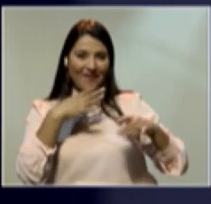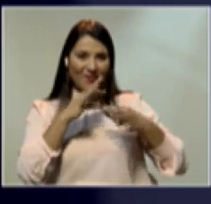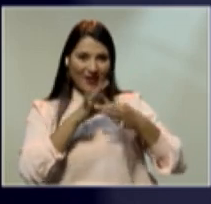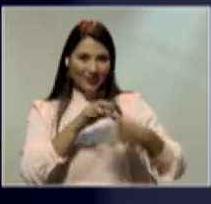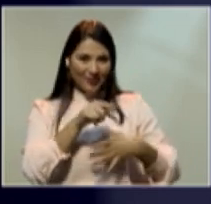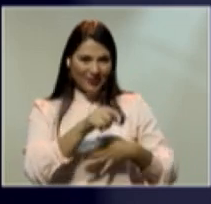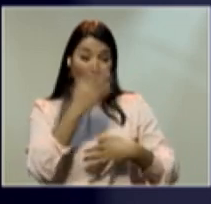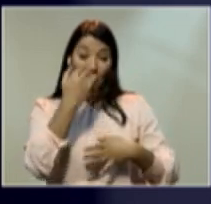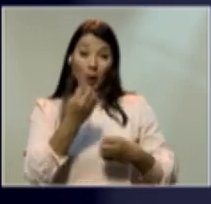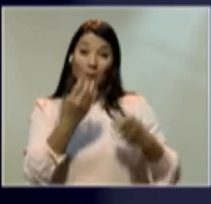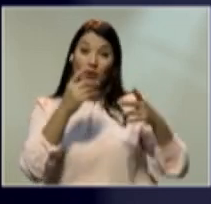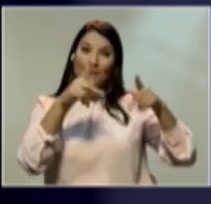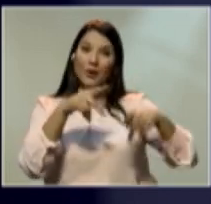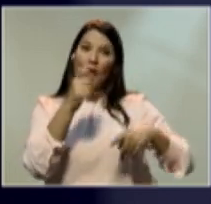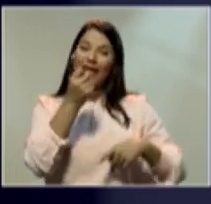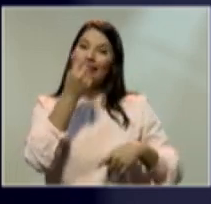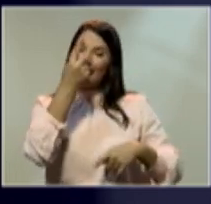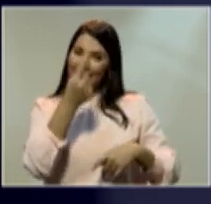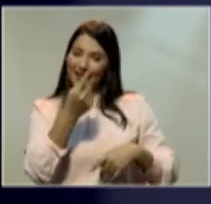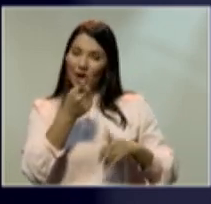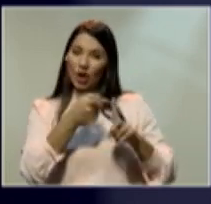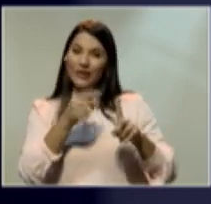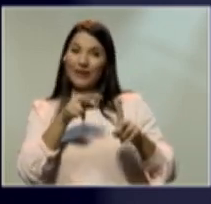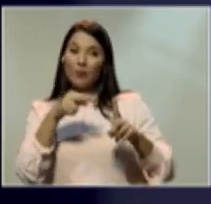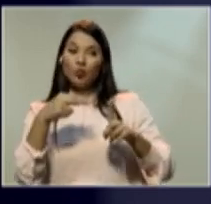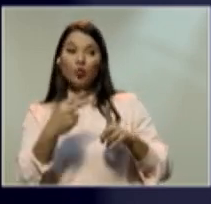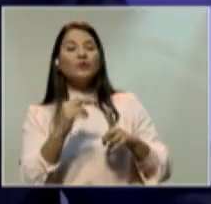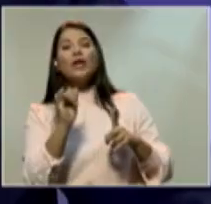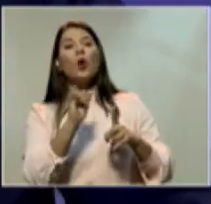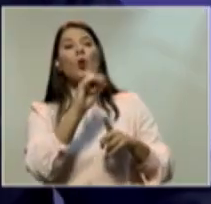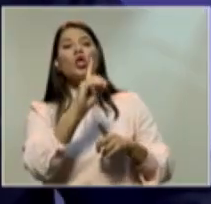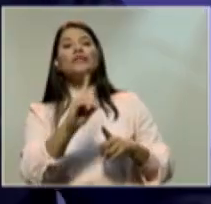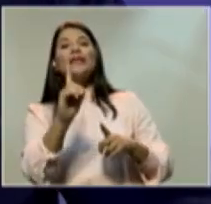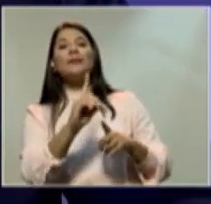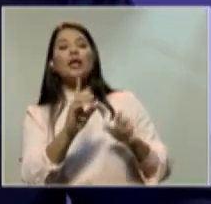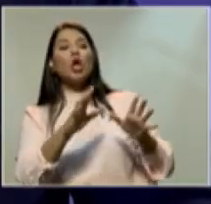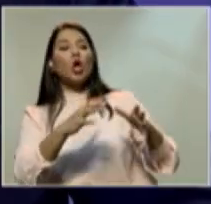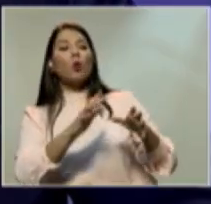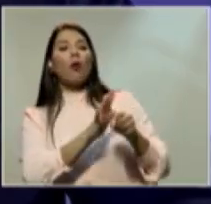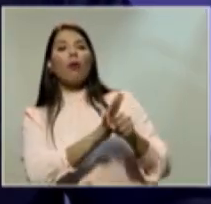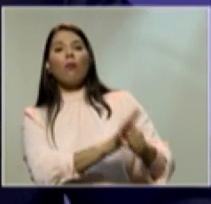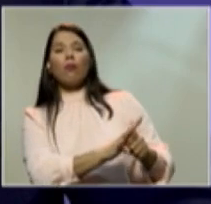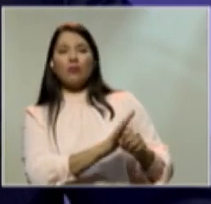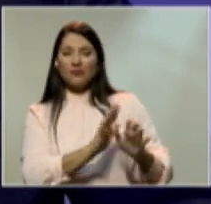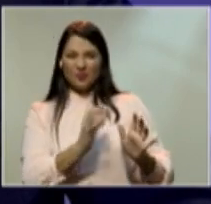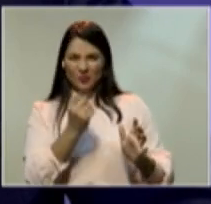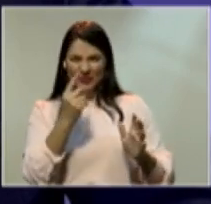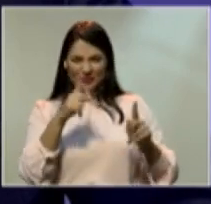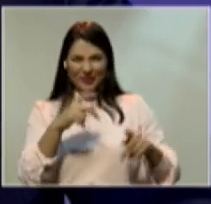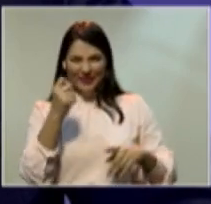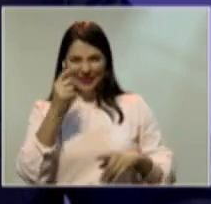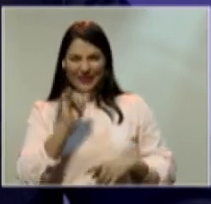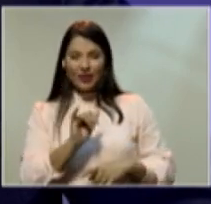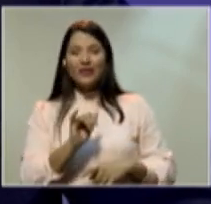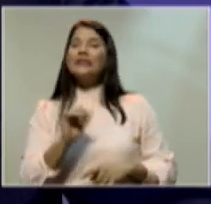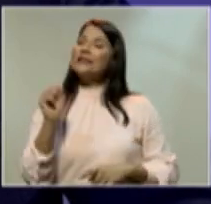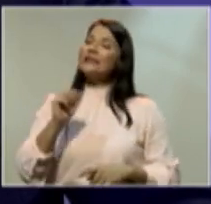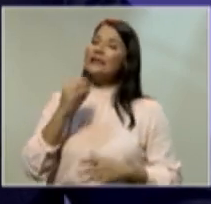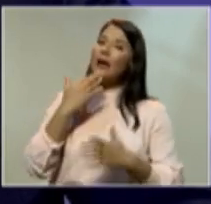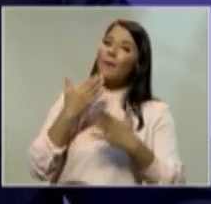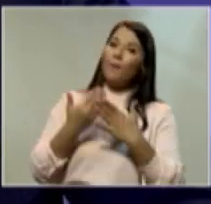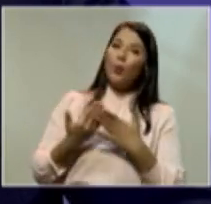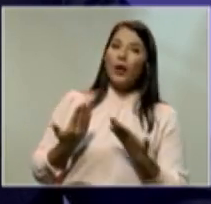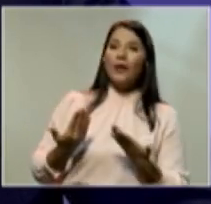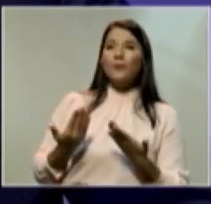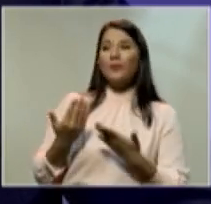personas lo interpretaron en el sentido de clasismo. Sí, bueno, Hay una idealización en